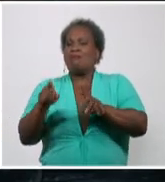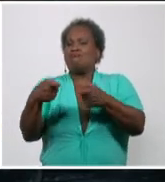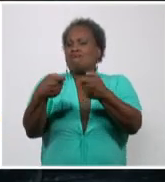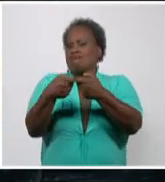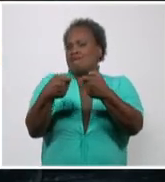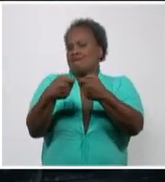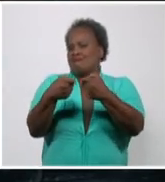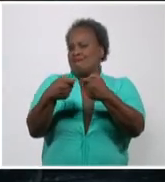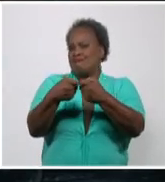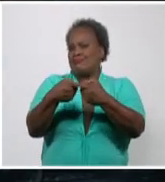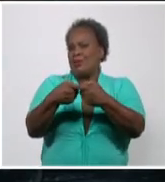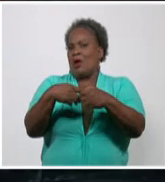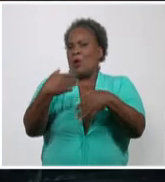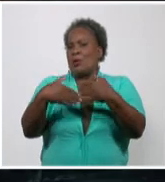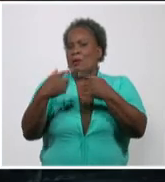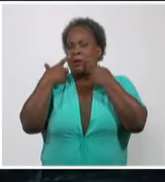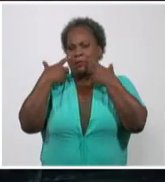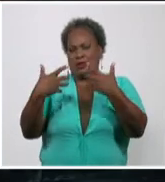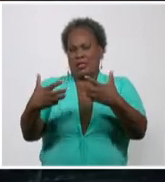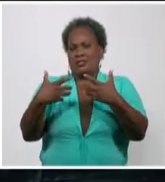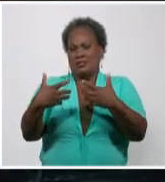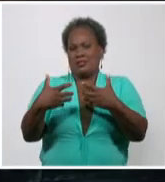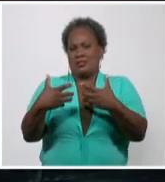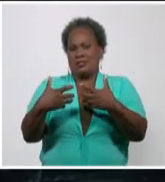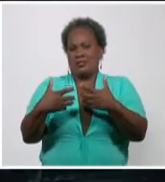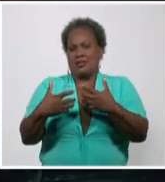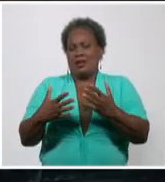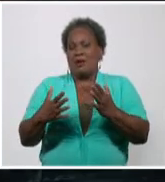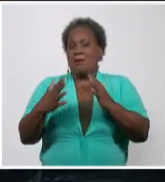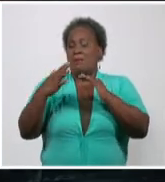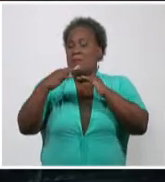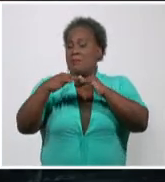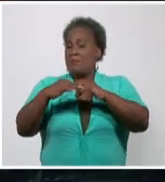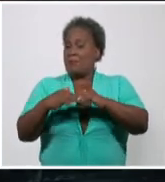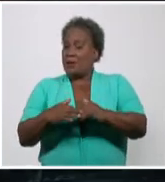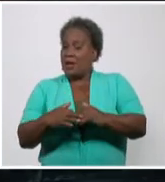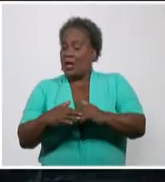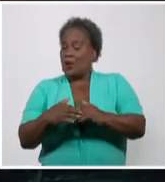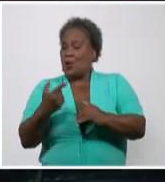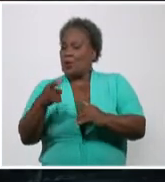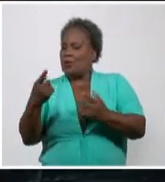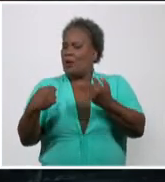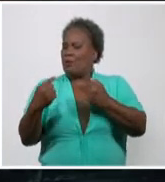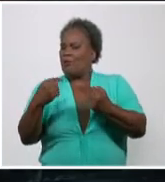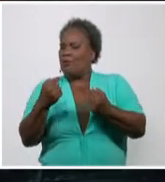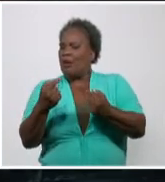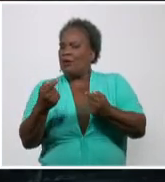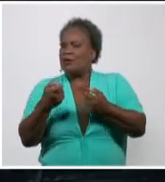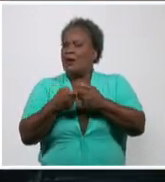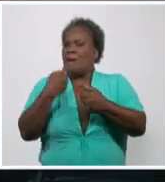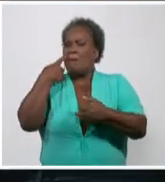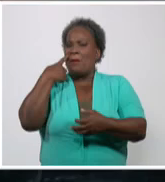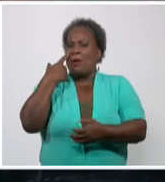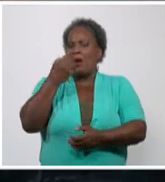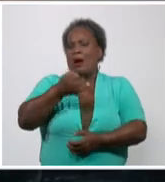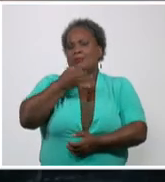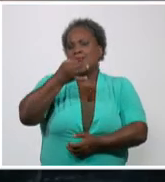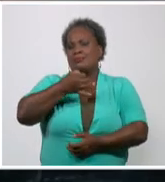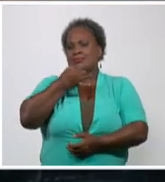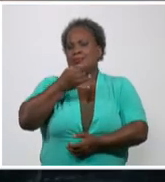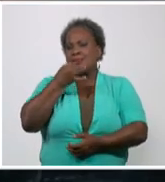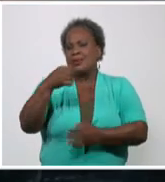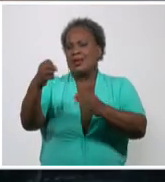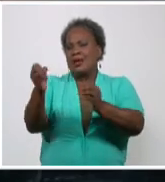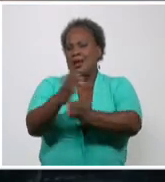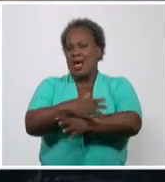tienda a diluir las cuestiones importantes. Y para no dejarse arrastrar por el alboroto de algunos medios, intentaremos apegarnos a los hechos.